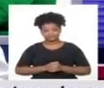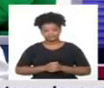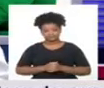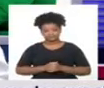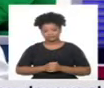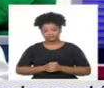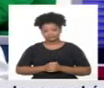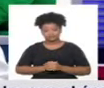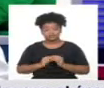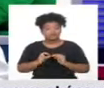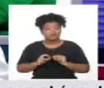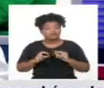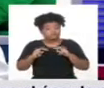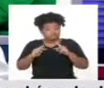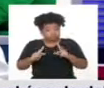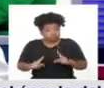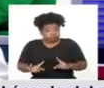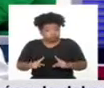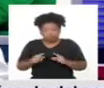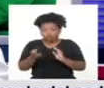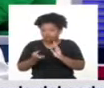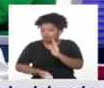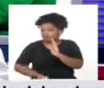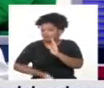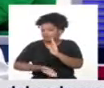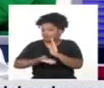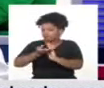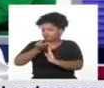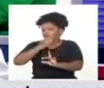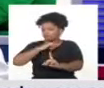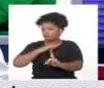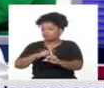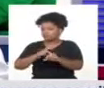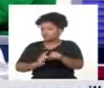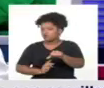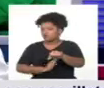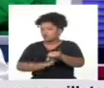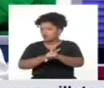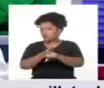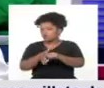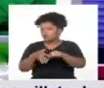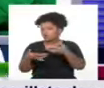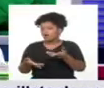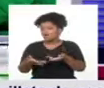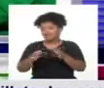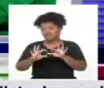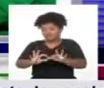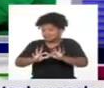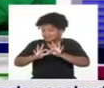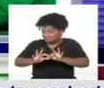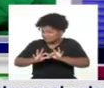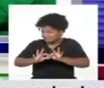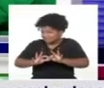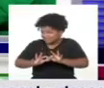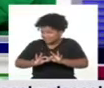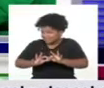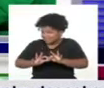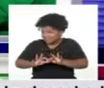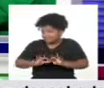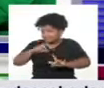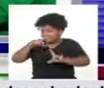Nuevamente se incrementan los casos con COVID-19 en las unidades de terapia intensiva. Ayer